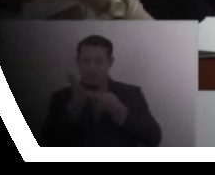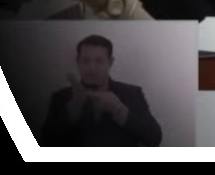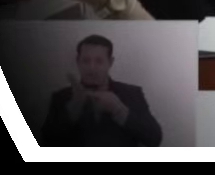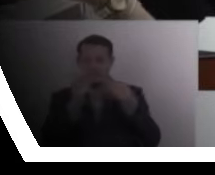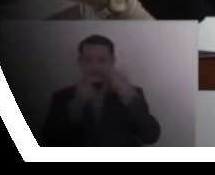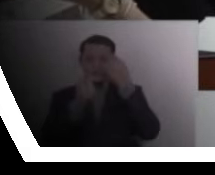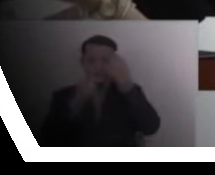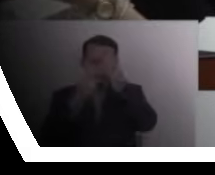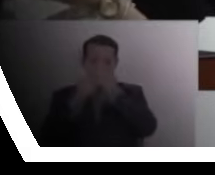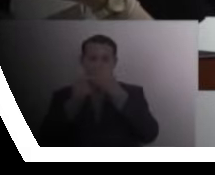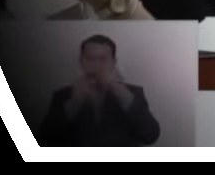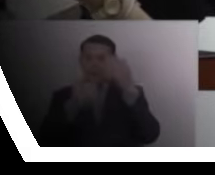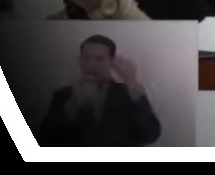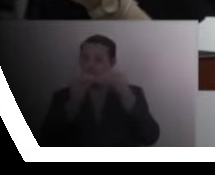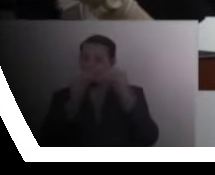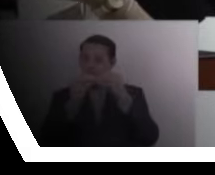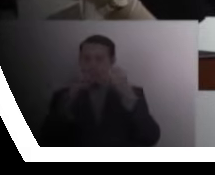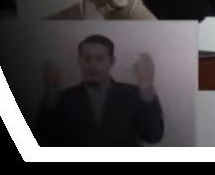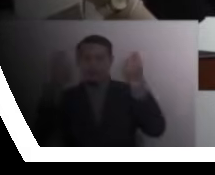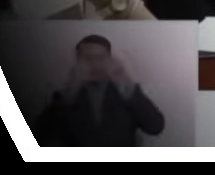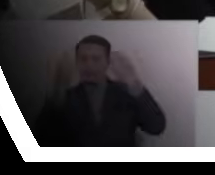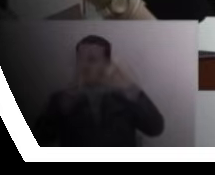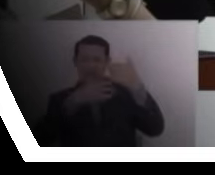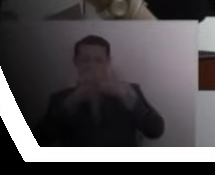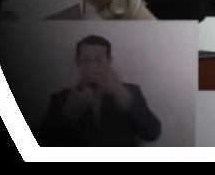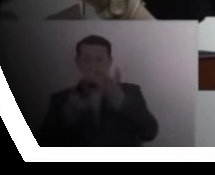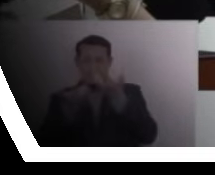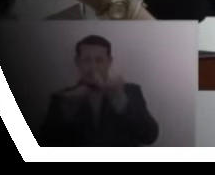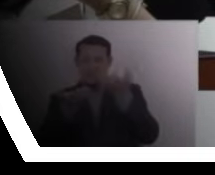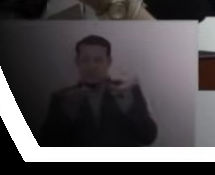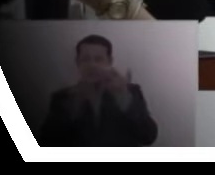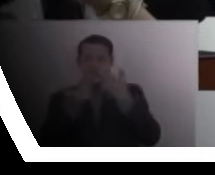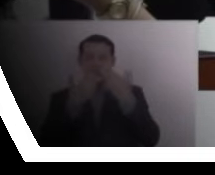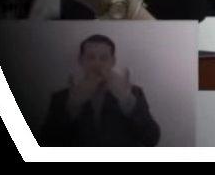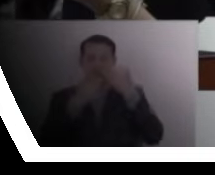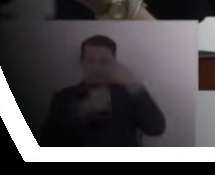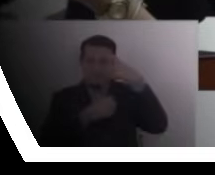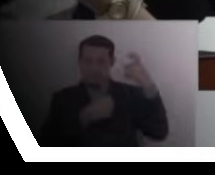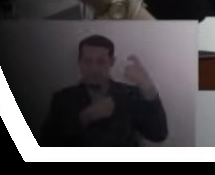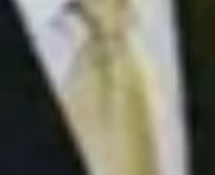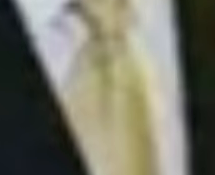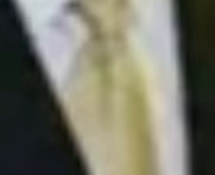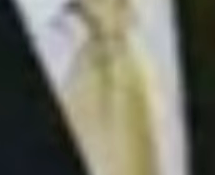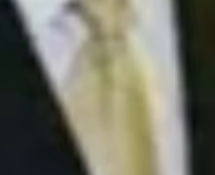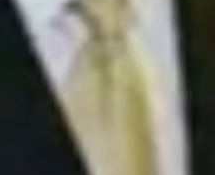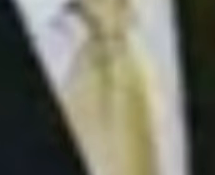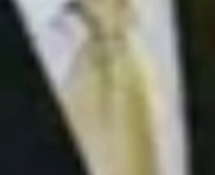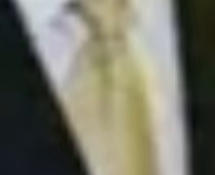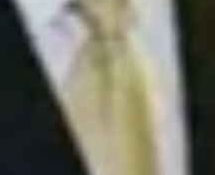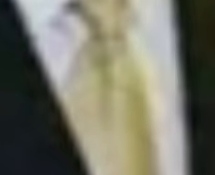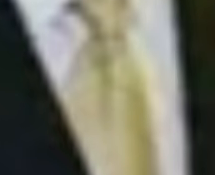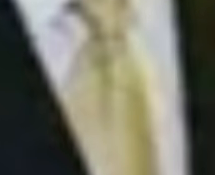viajes lo que usted quiera nombrar y vale la pena recordar que tan solo Mauricio Funes tuvo